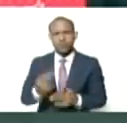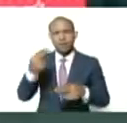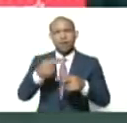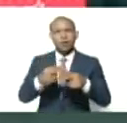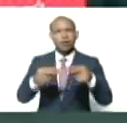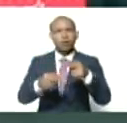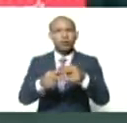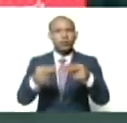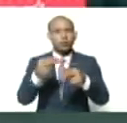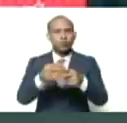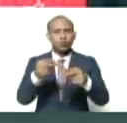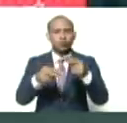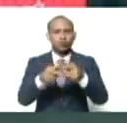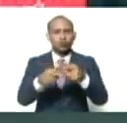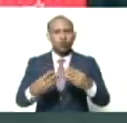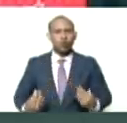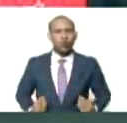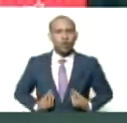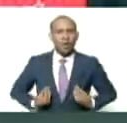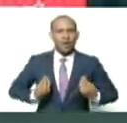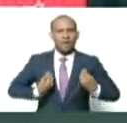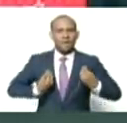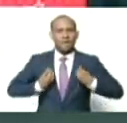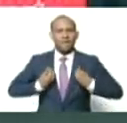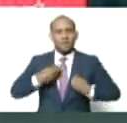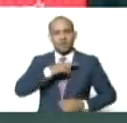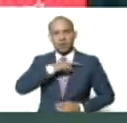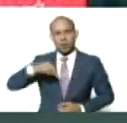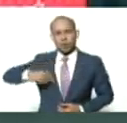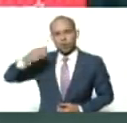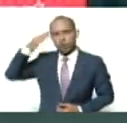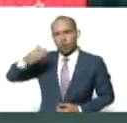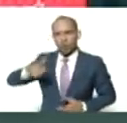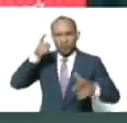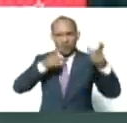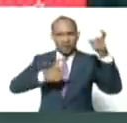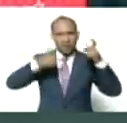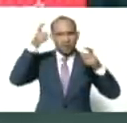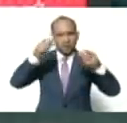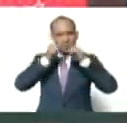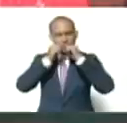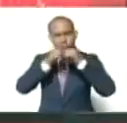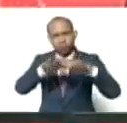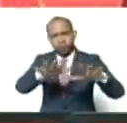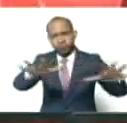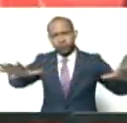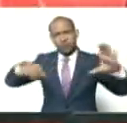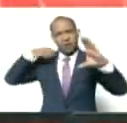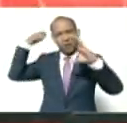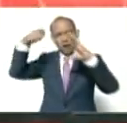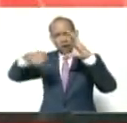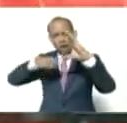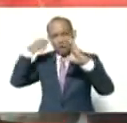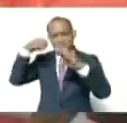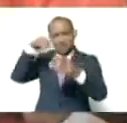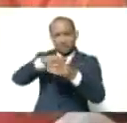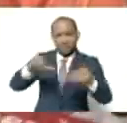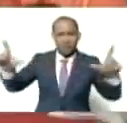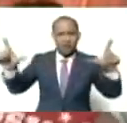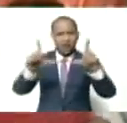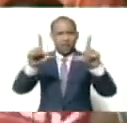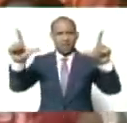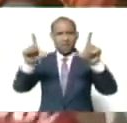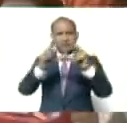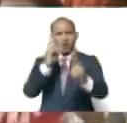construcción de la vida de nuestro comandante Chávez para llevarla al cine, para llevarla a la televisión, para llevarla a